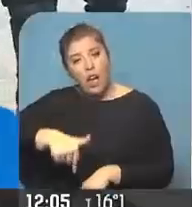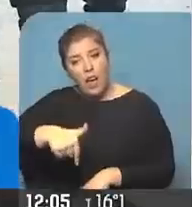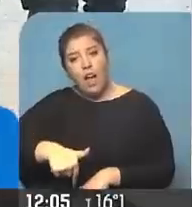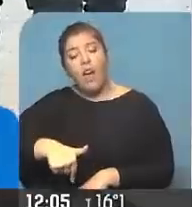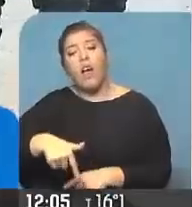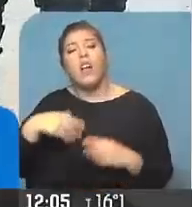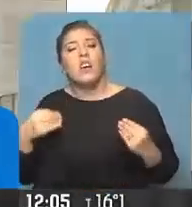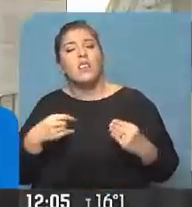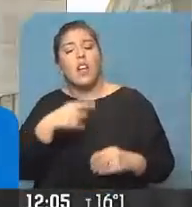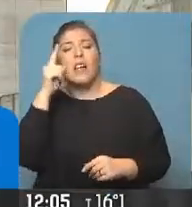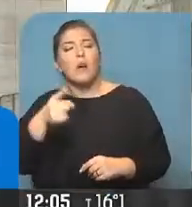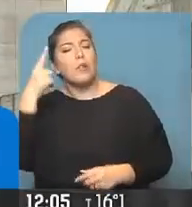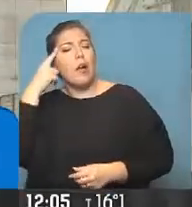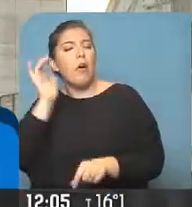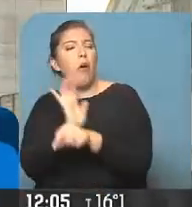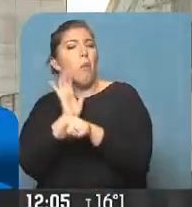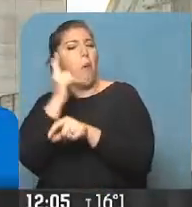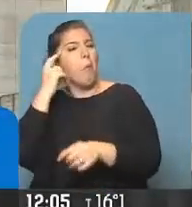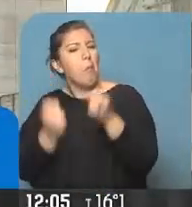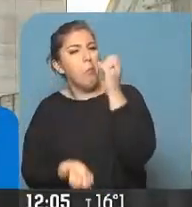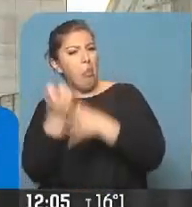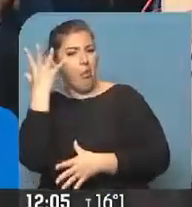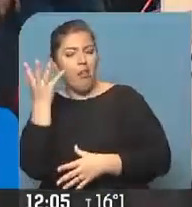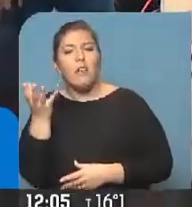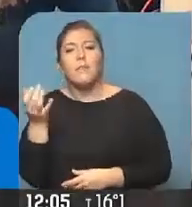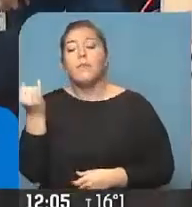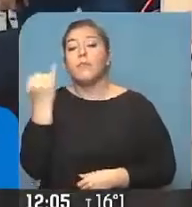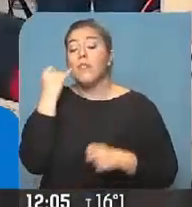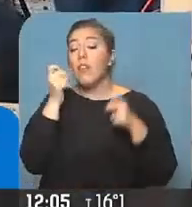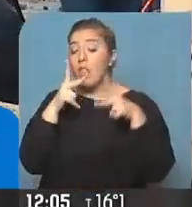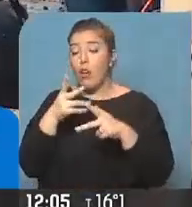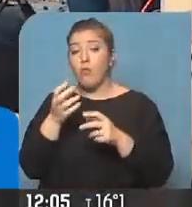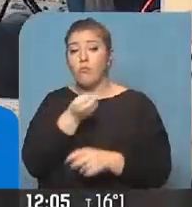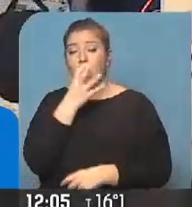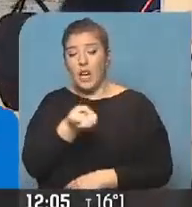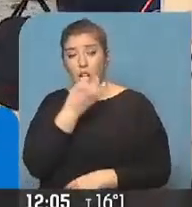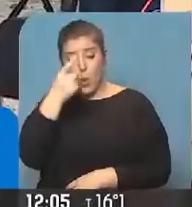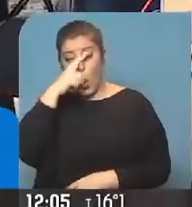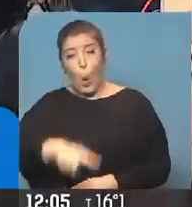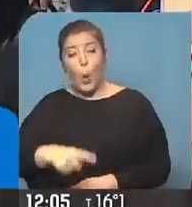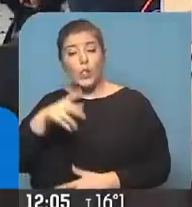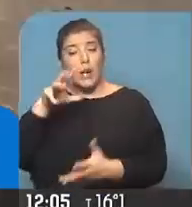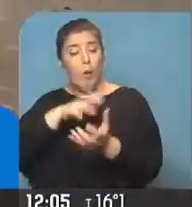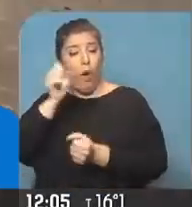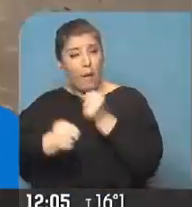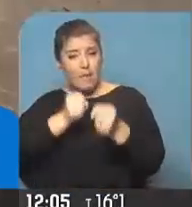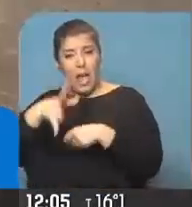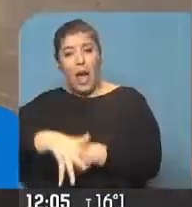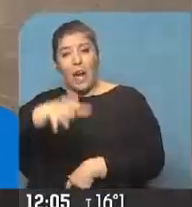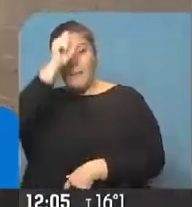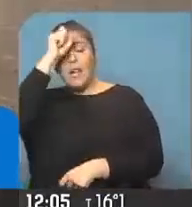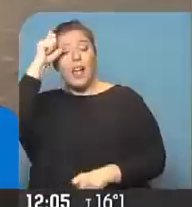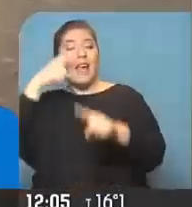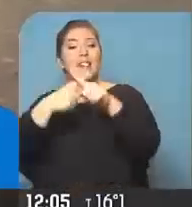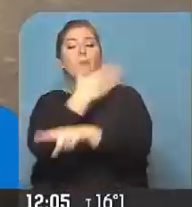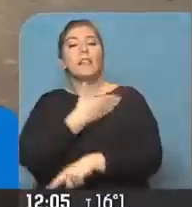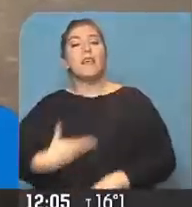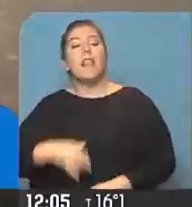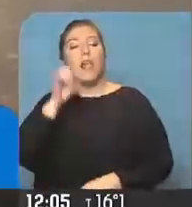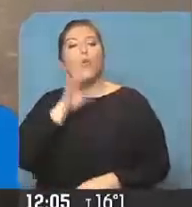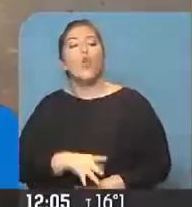es una causa inventada, y aclararon que en la declaración del último empresario arrepentido, el expresidente de la Unión Industrial